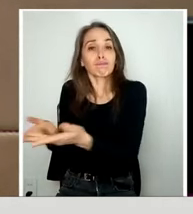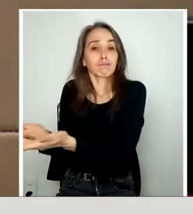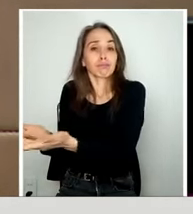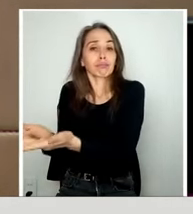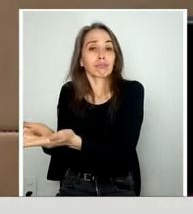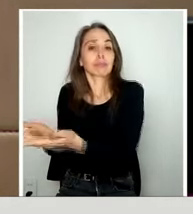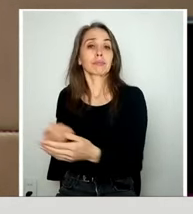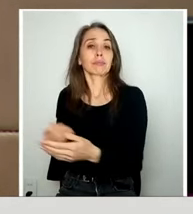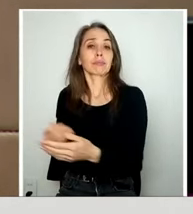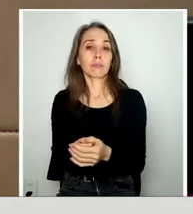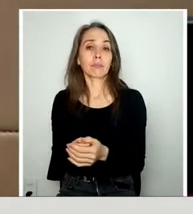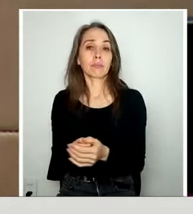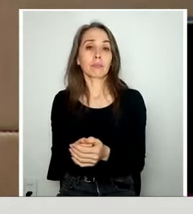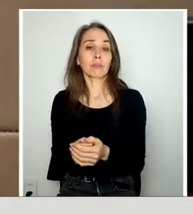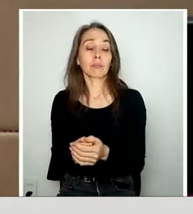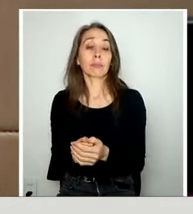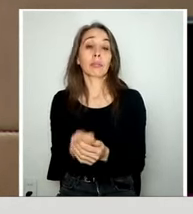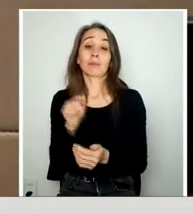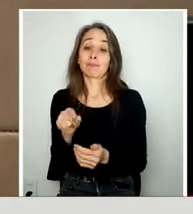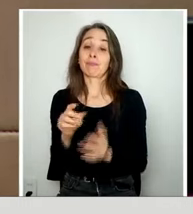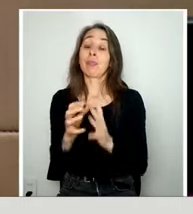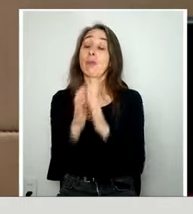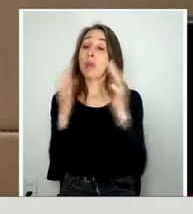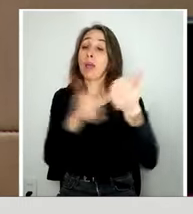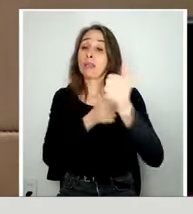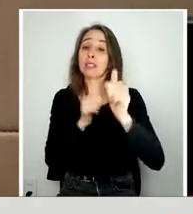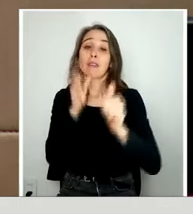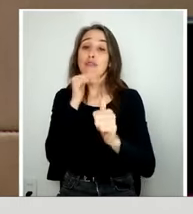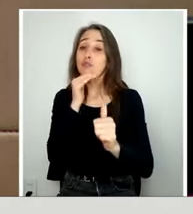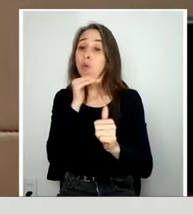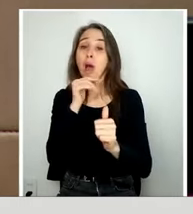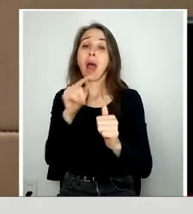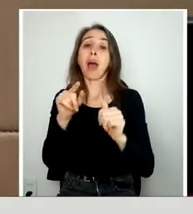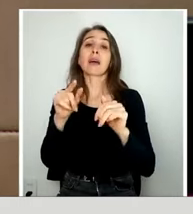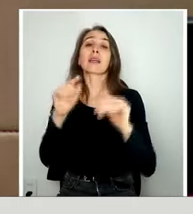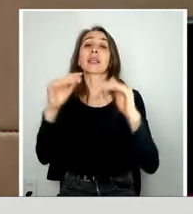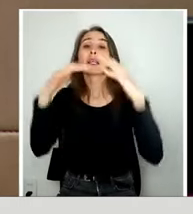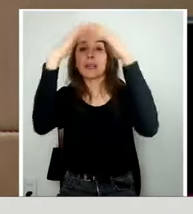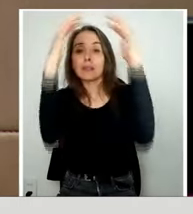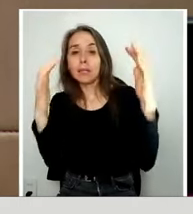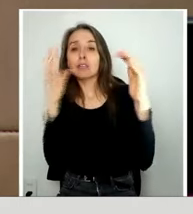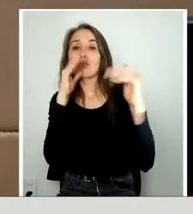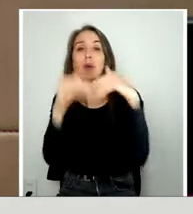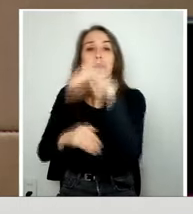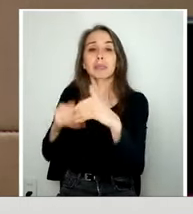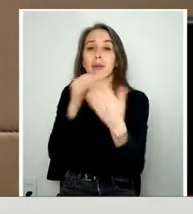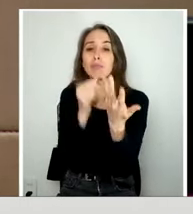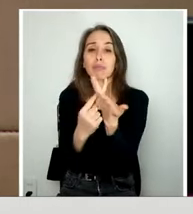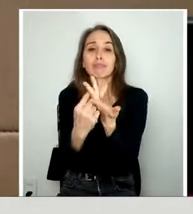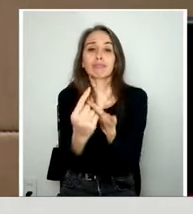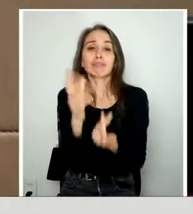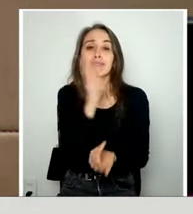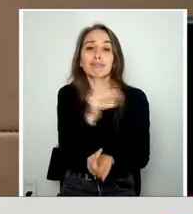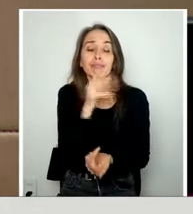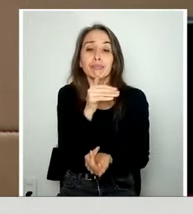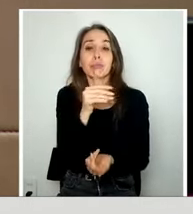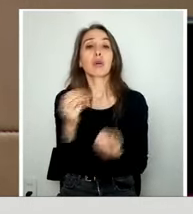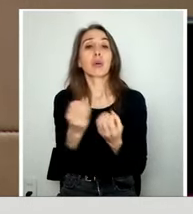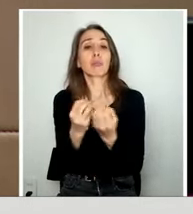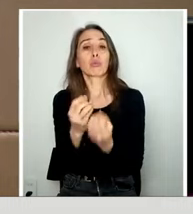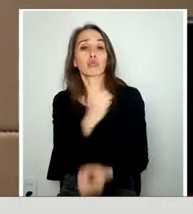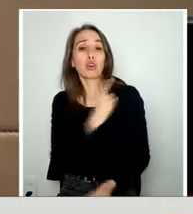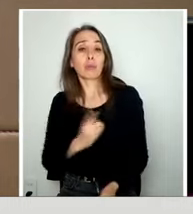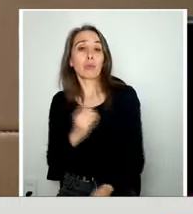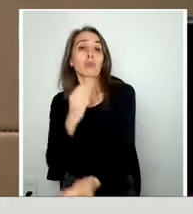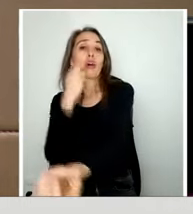ahí Tenemos un gran desafío que avanzar y me imagino que muchos parlamentarios de región extremas les pasa lo mismo